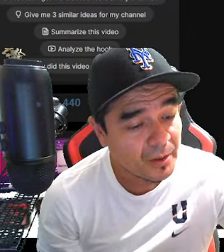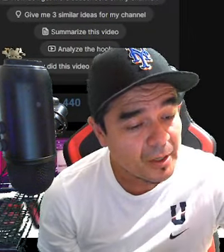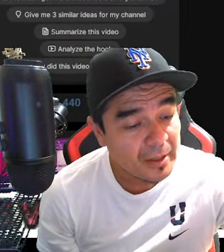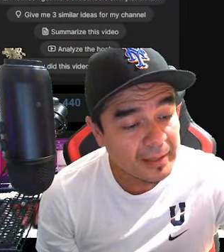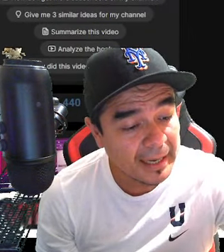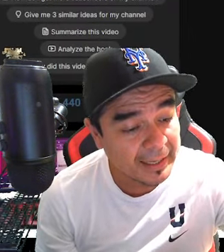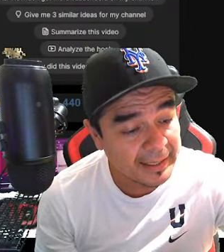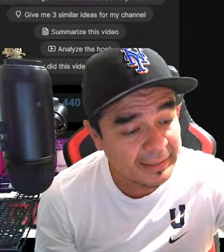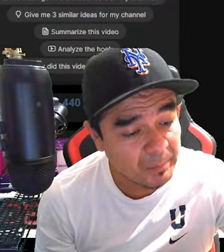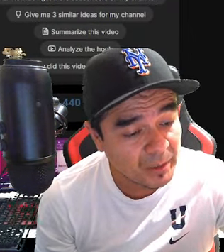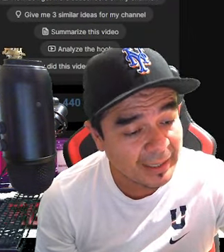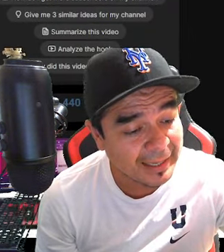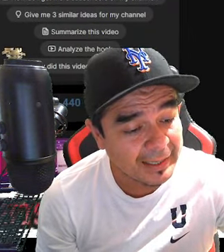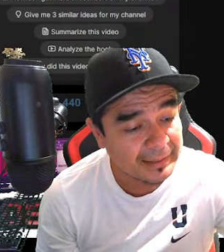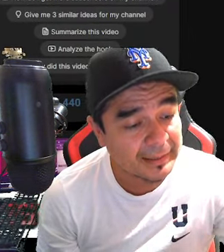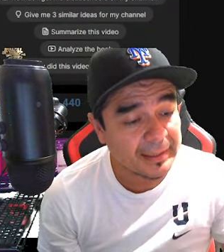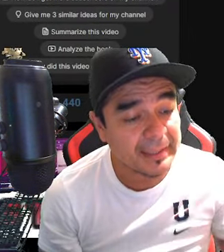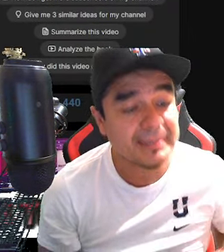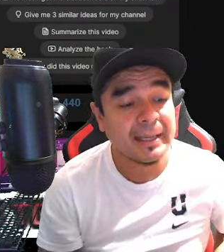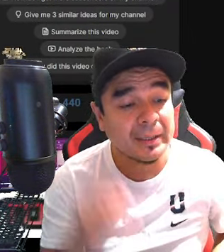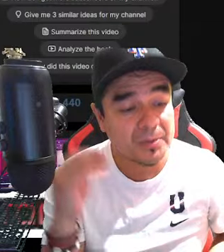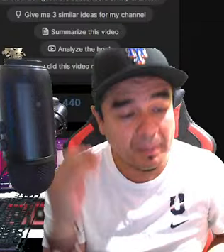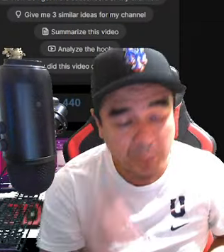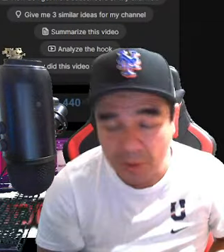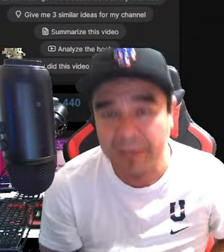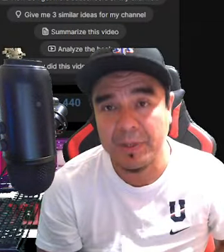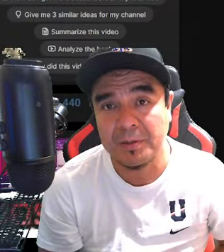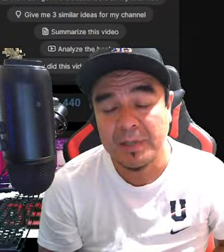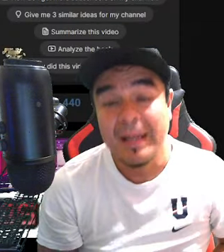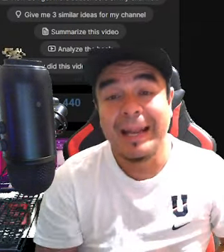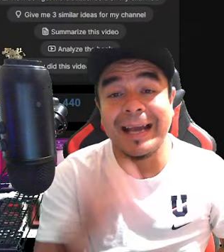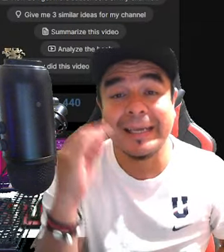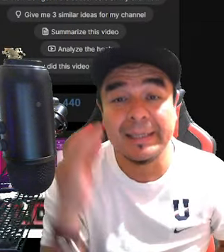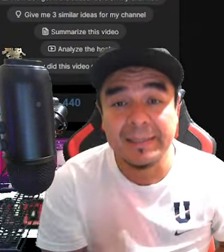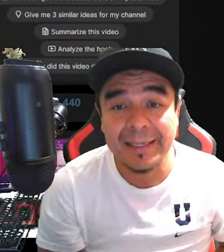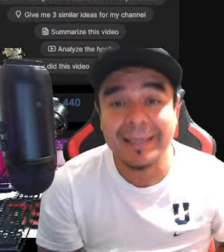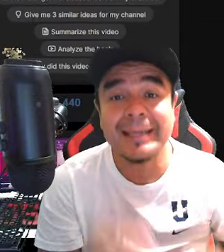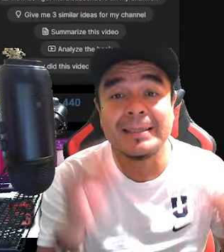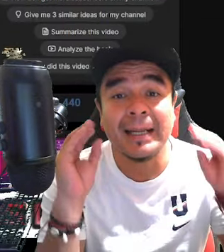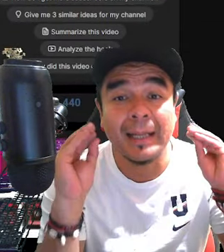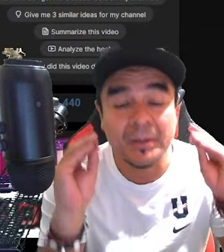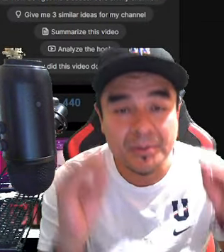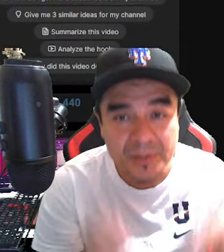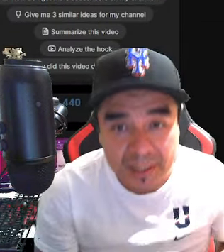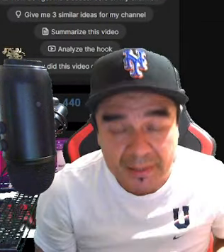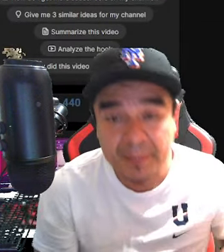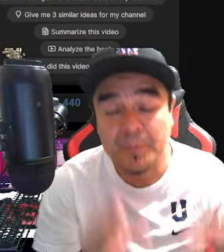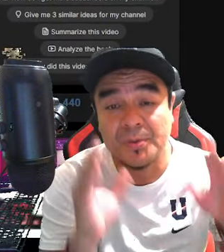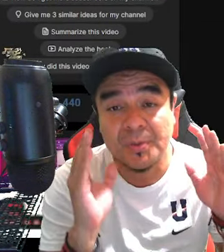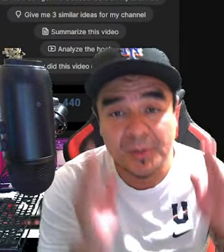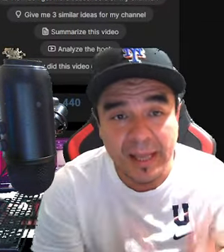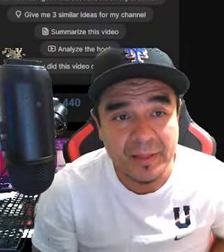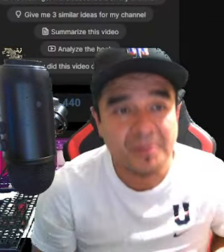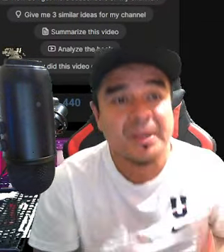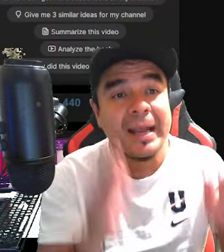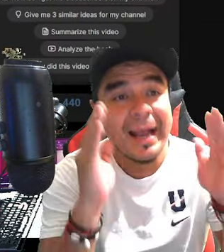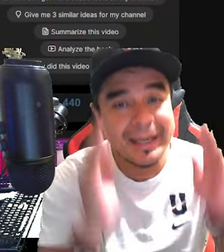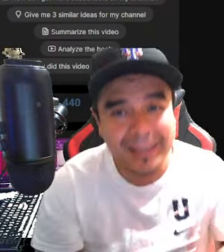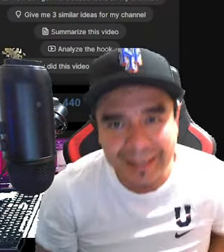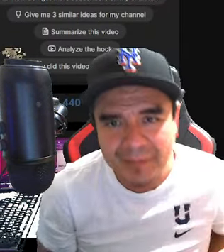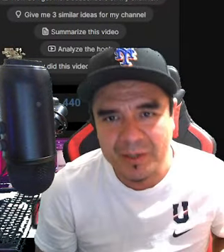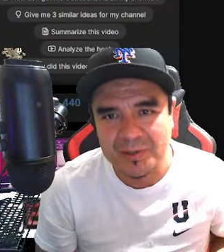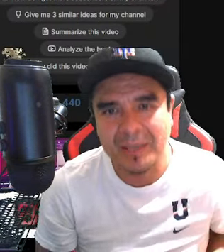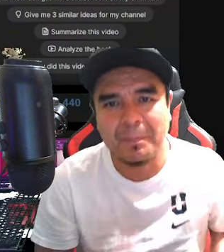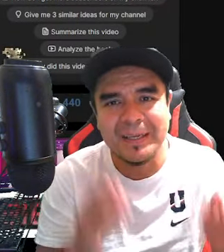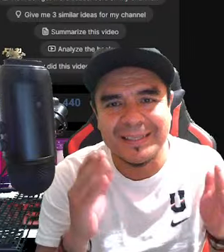nos estamos olvidando de la gente, porque la gente es la que nos apoya, amigos. La gente es la que nos tiene posicionados